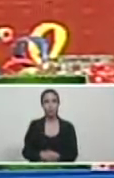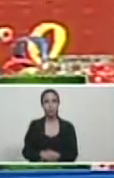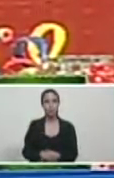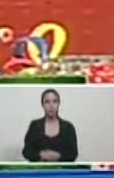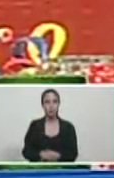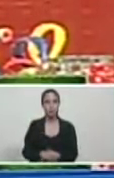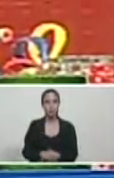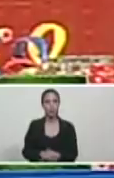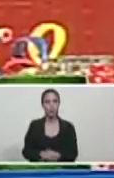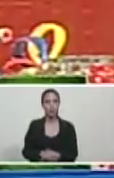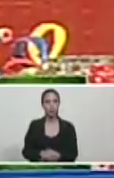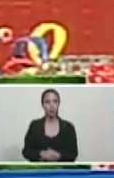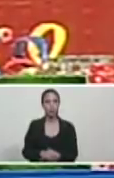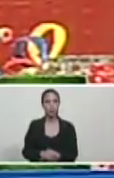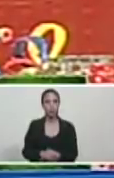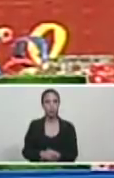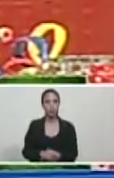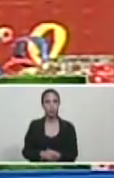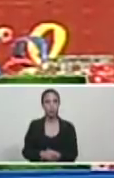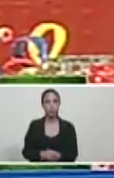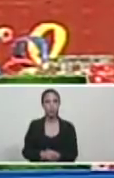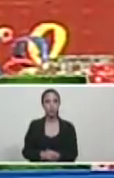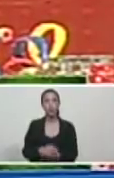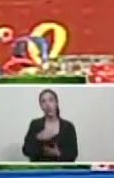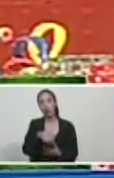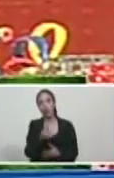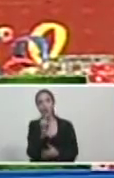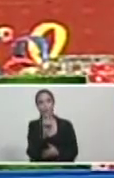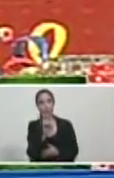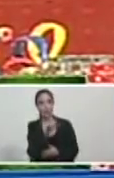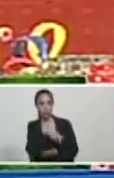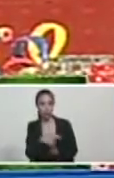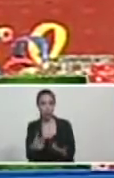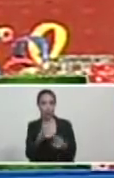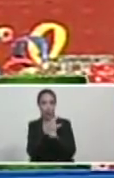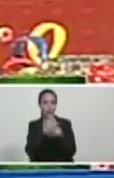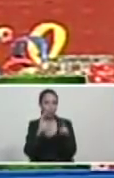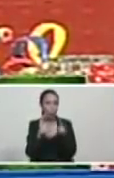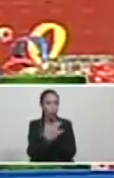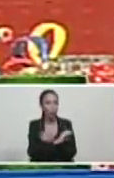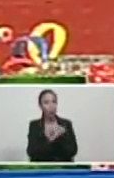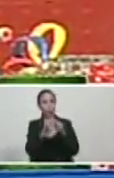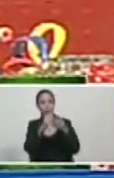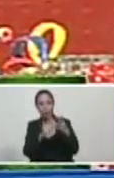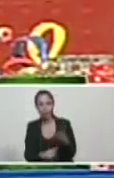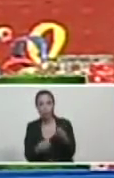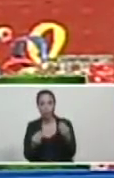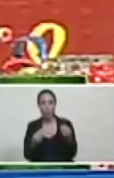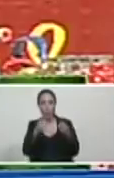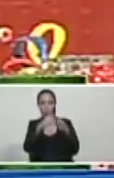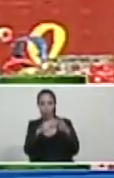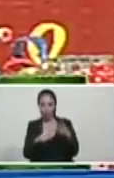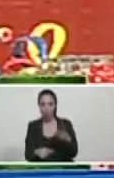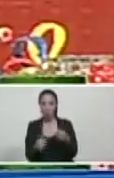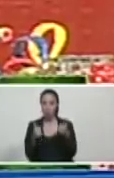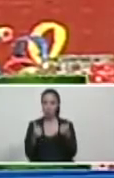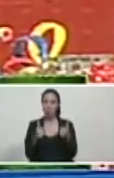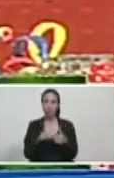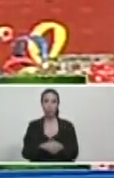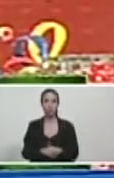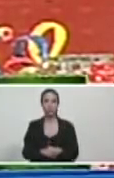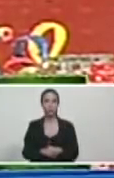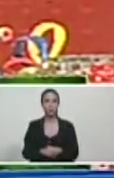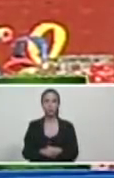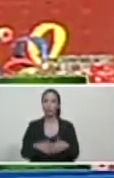mes. Venezuela Bella necesita de mucha cultura, de mucho movimiento de calle, de